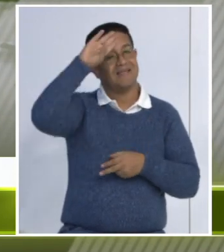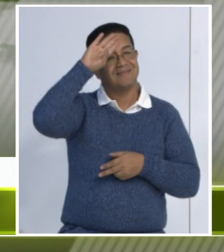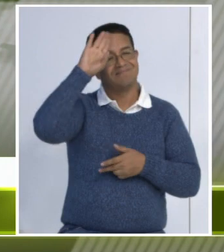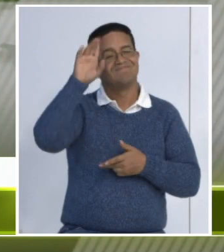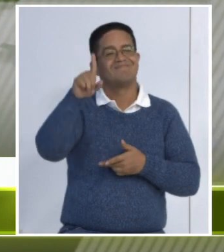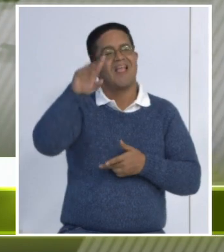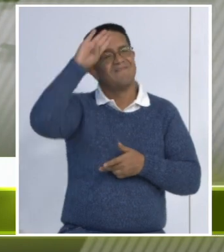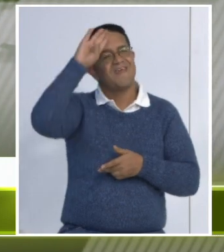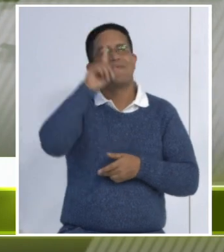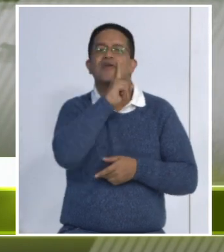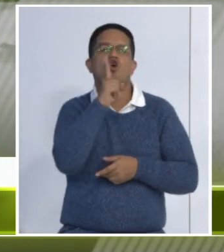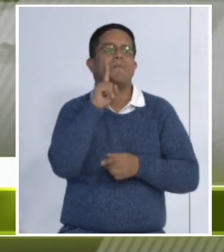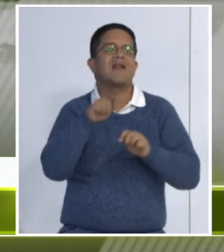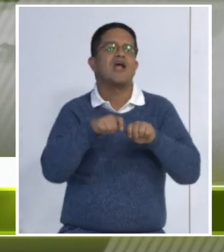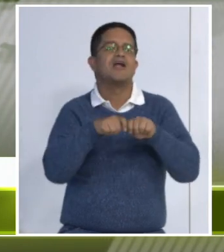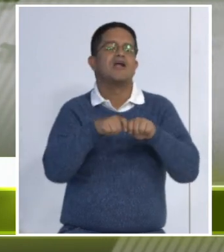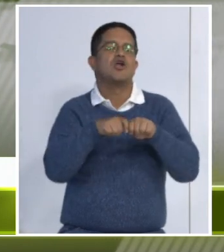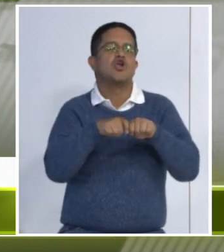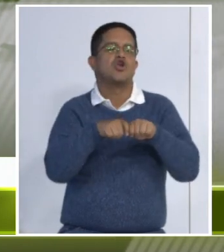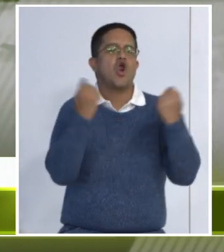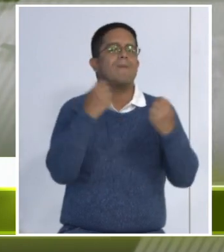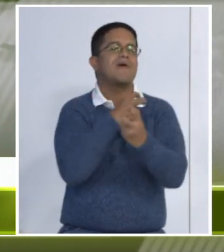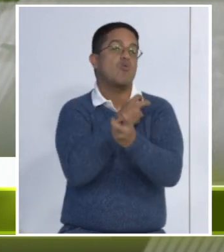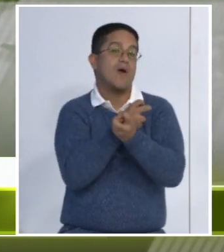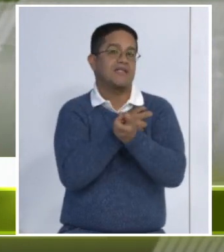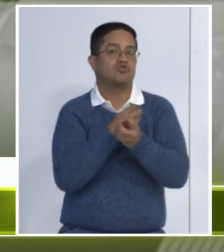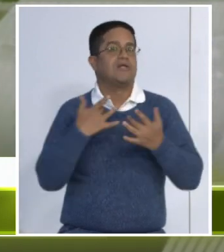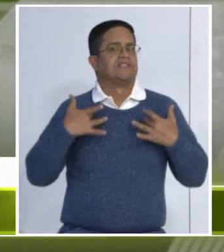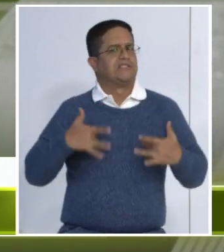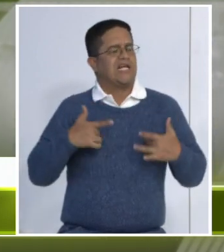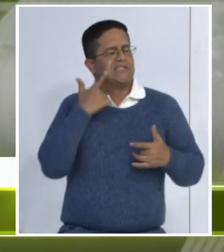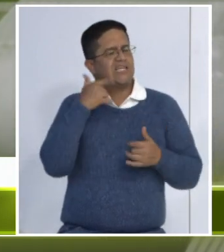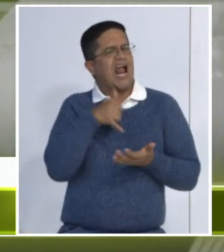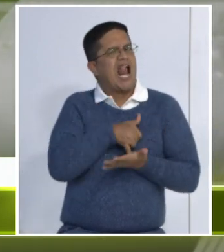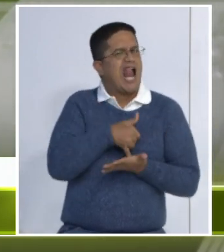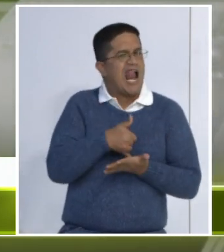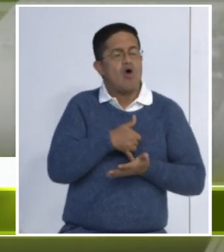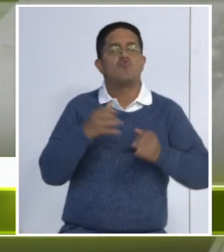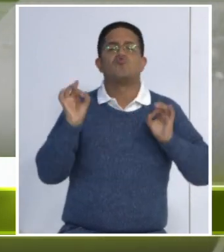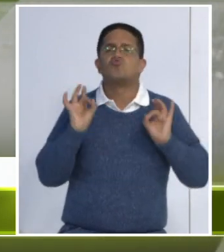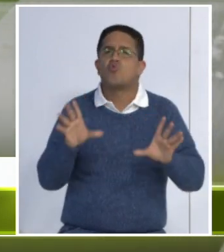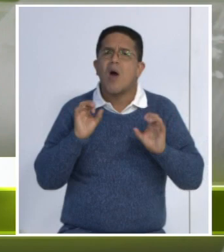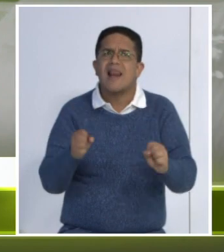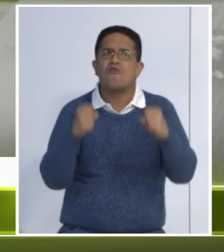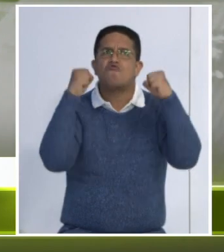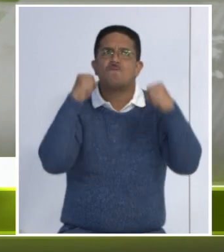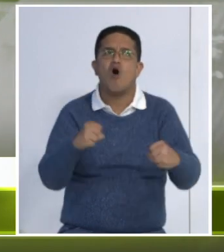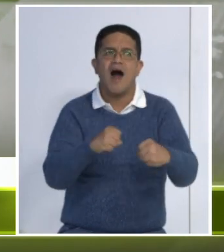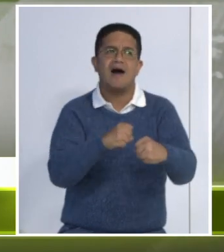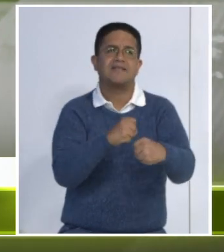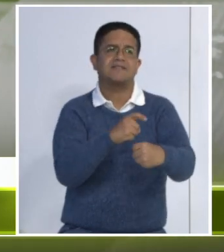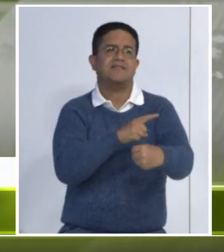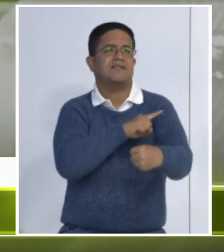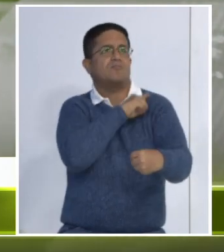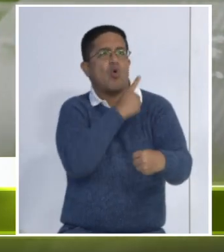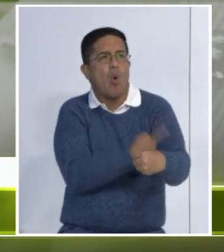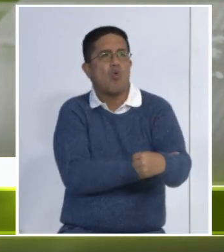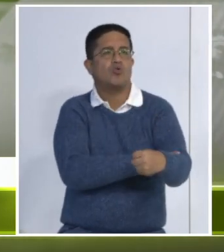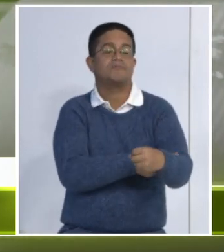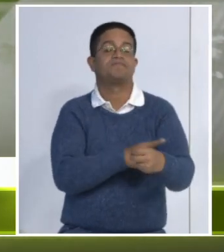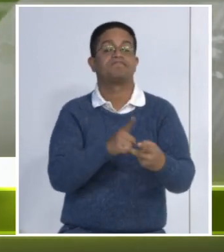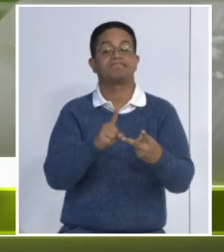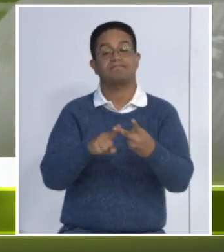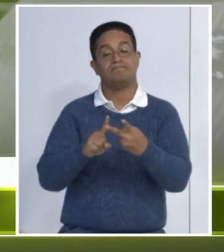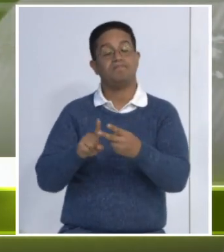porque ese paciente siente que se le va a partir el cuerpo literalmente. Le duelen mucho los músculos, mucho las articulaciones. El Zika, una